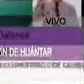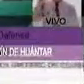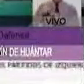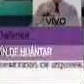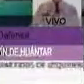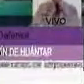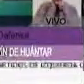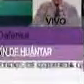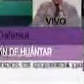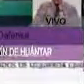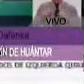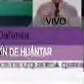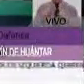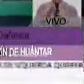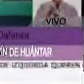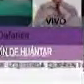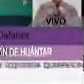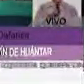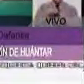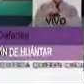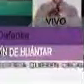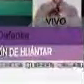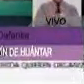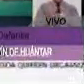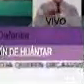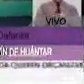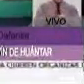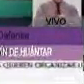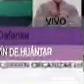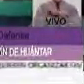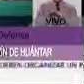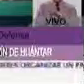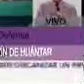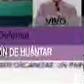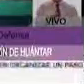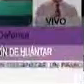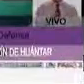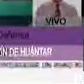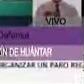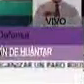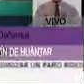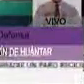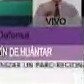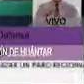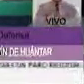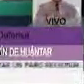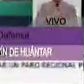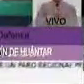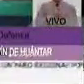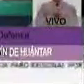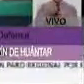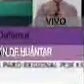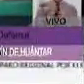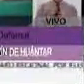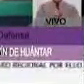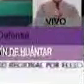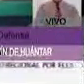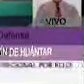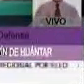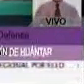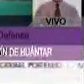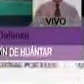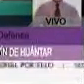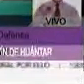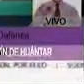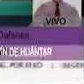razón, periódicamente en la sede del Ministerio de Justicia, como ha señalado el ministro, el presidente del Consejo